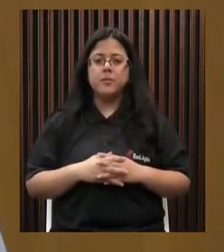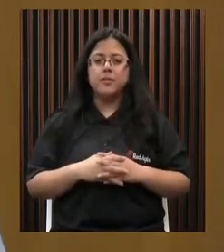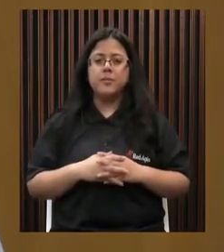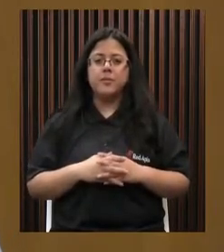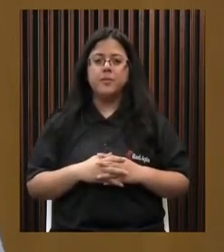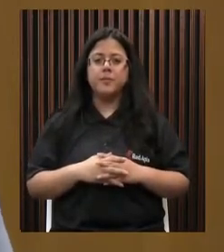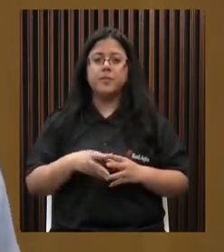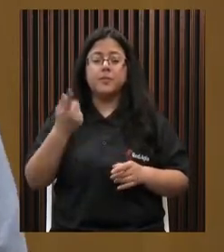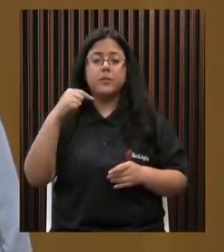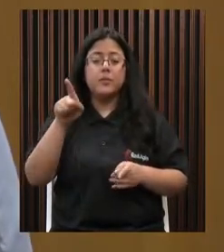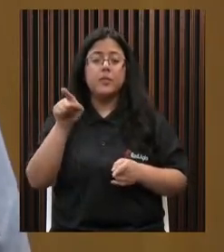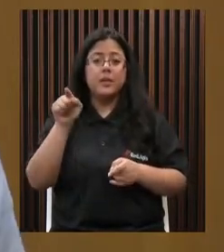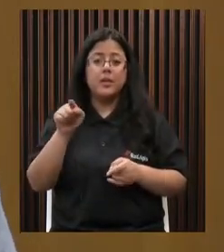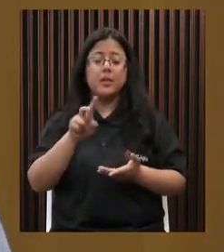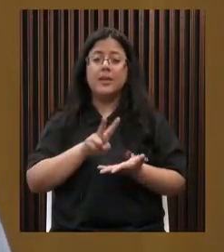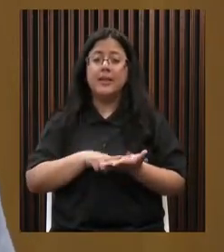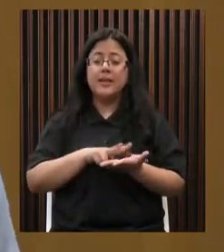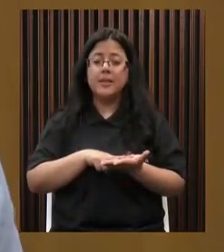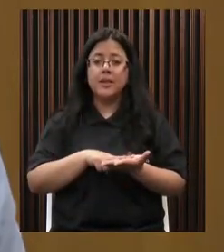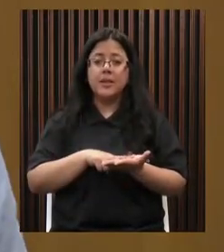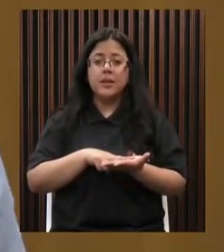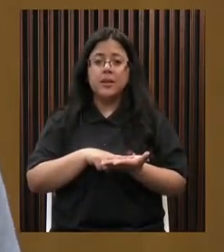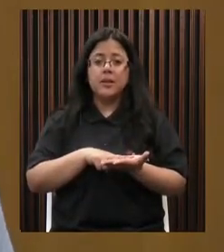Y la verdad es que